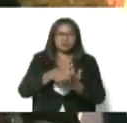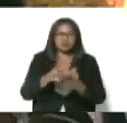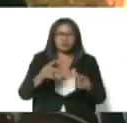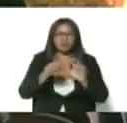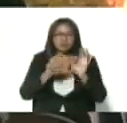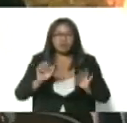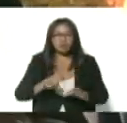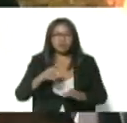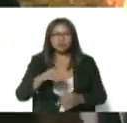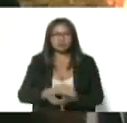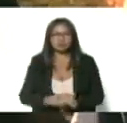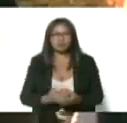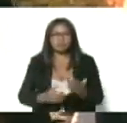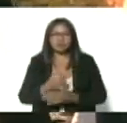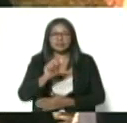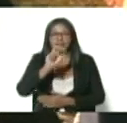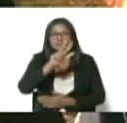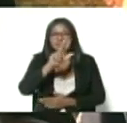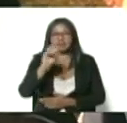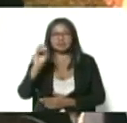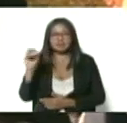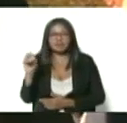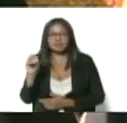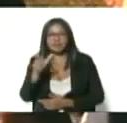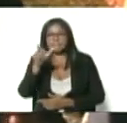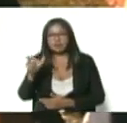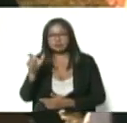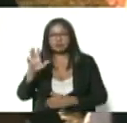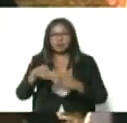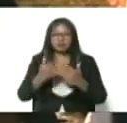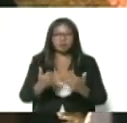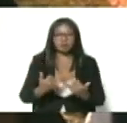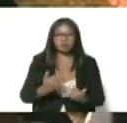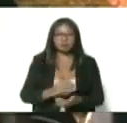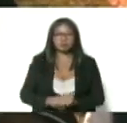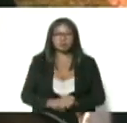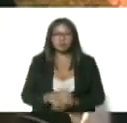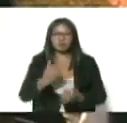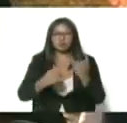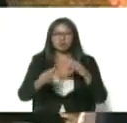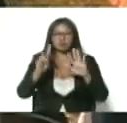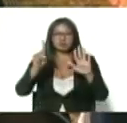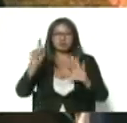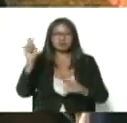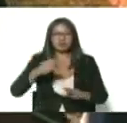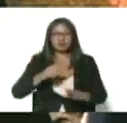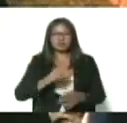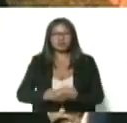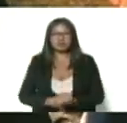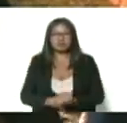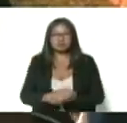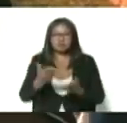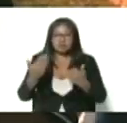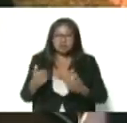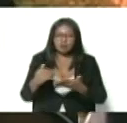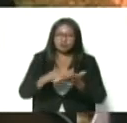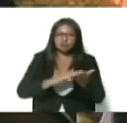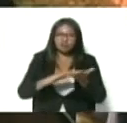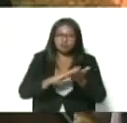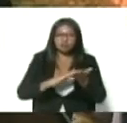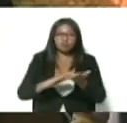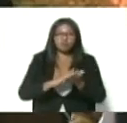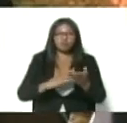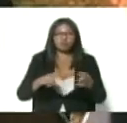más de 300 personas que en los últimos seis meses han venido a ratificarse a